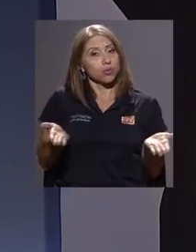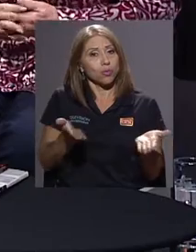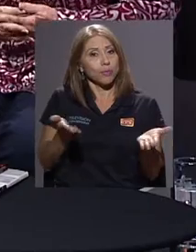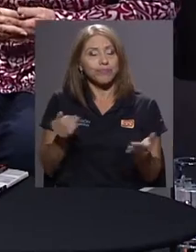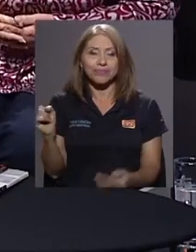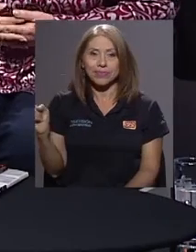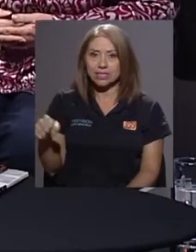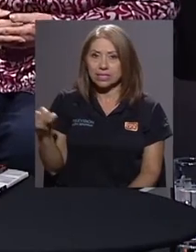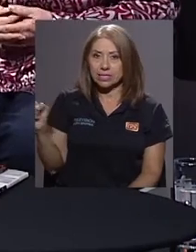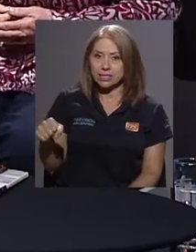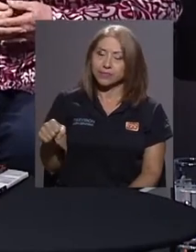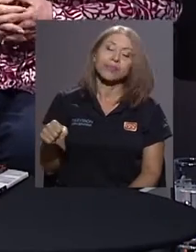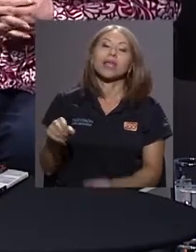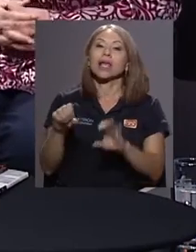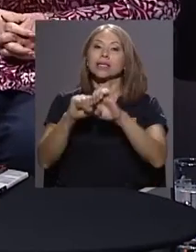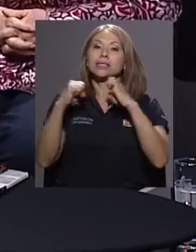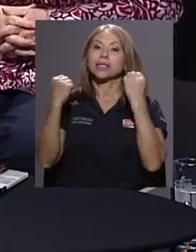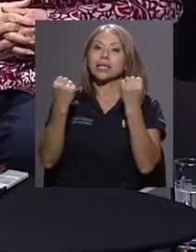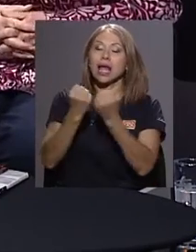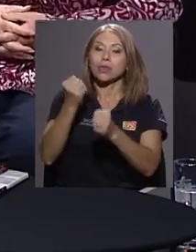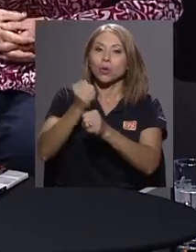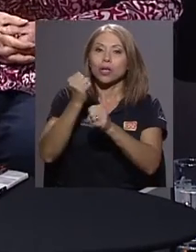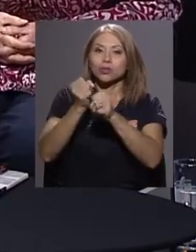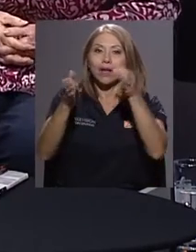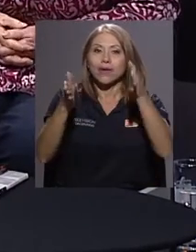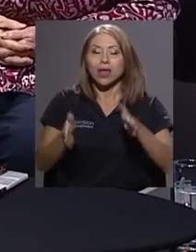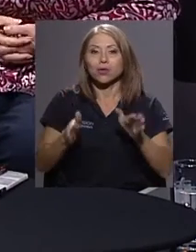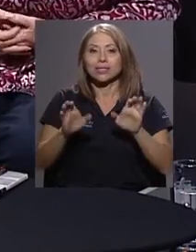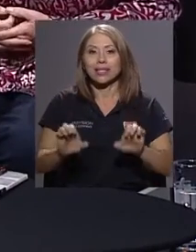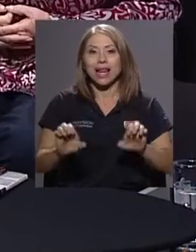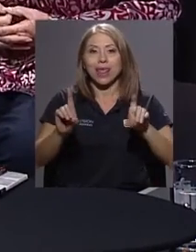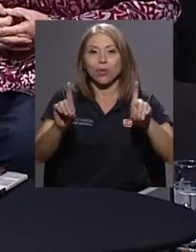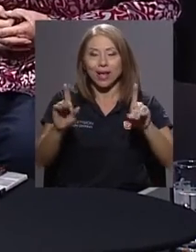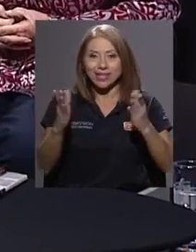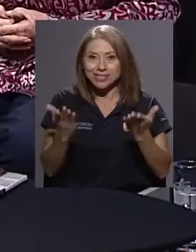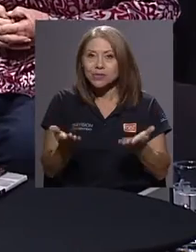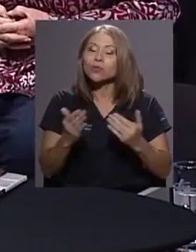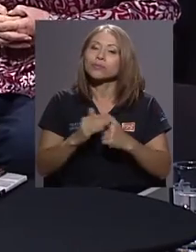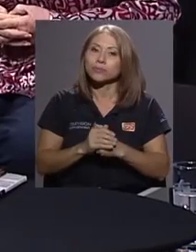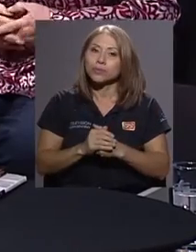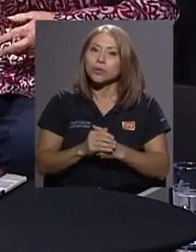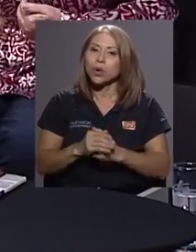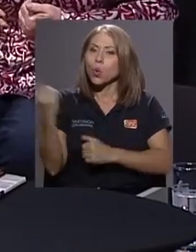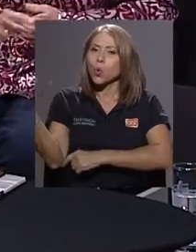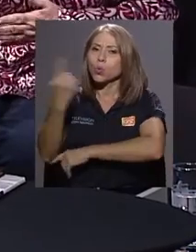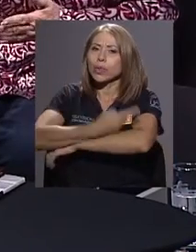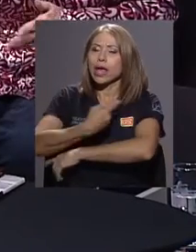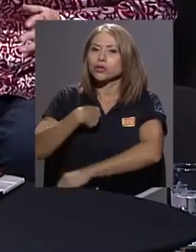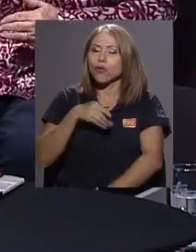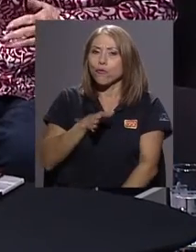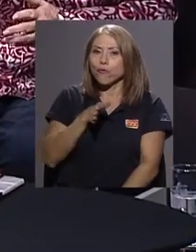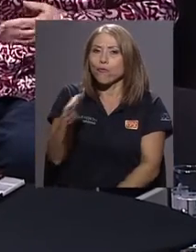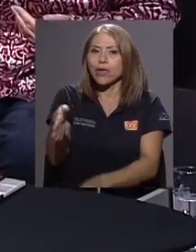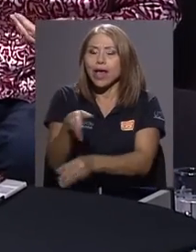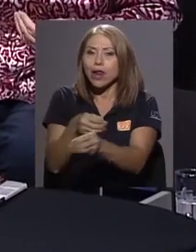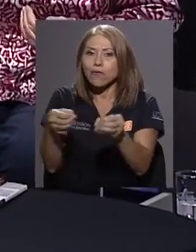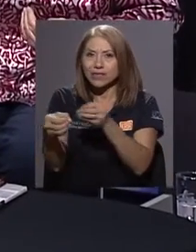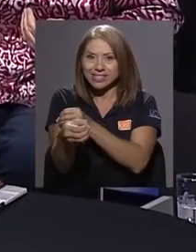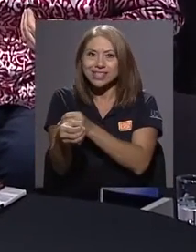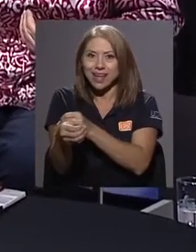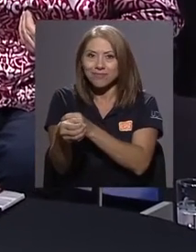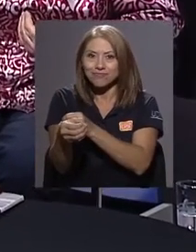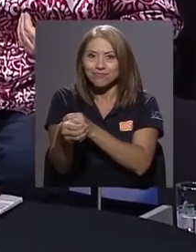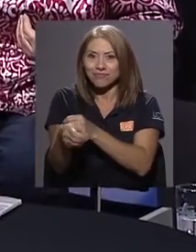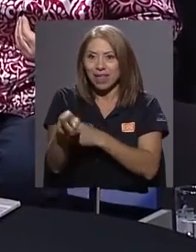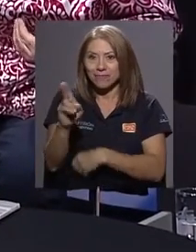el sindicato de los trabajadores de la educación si un día fui yo a la oficina a